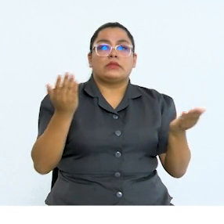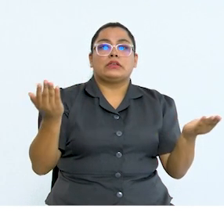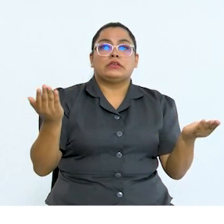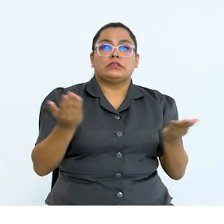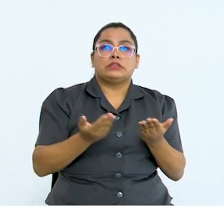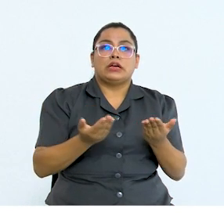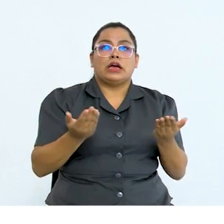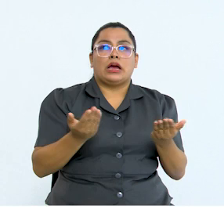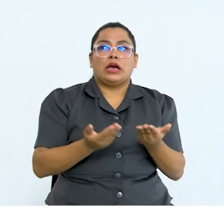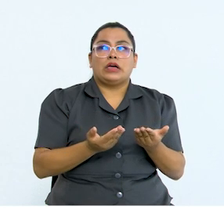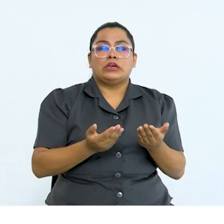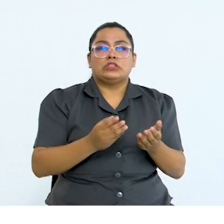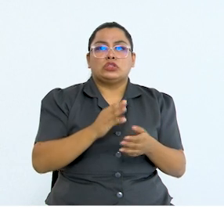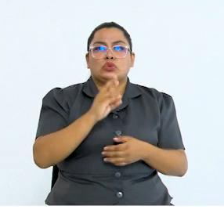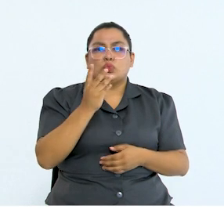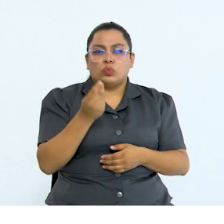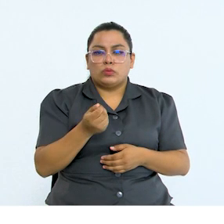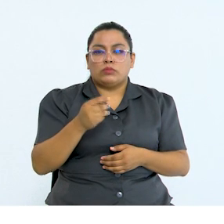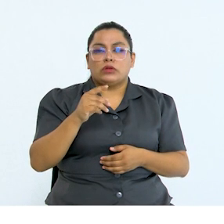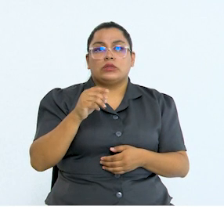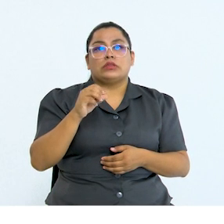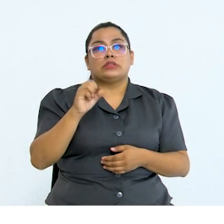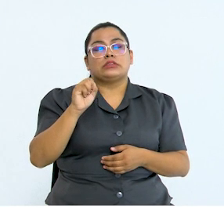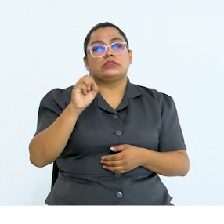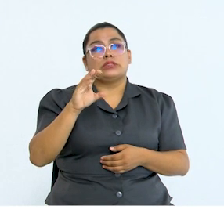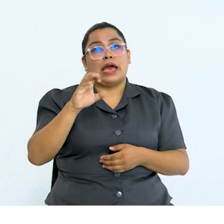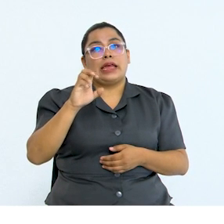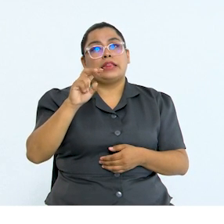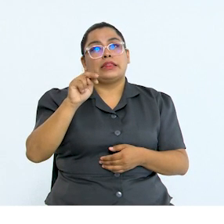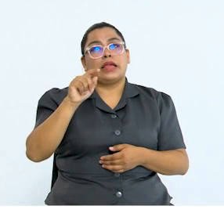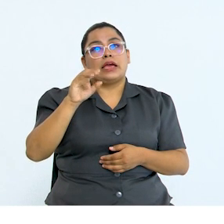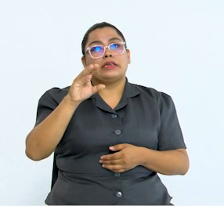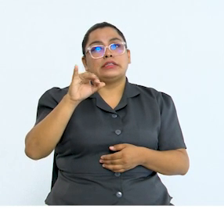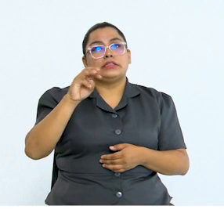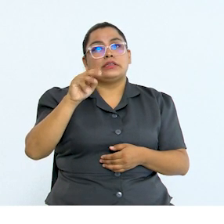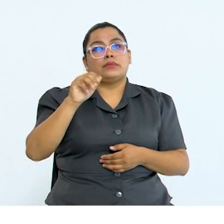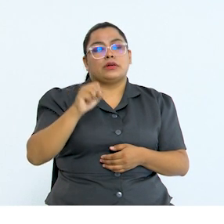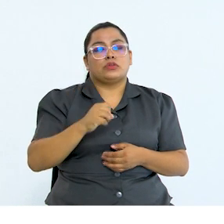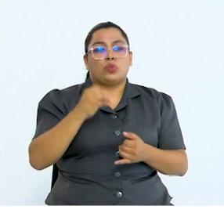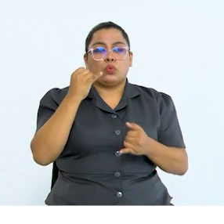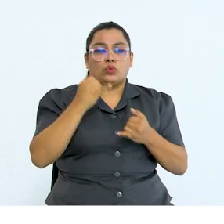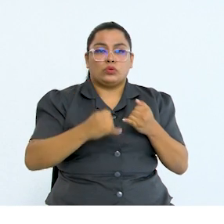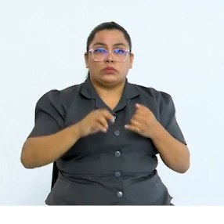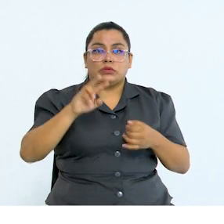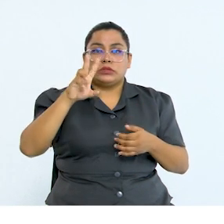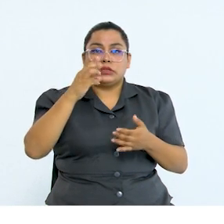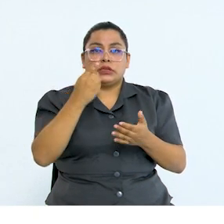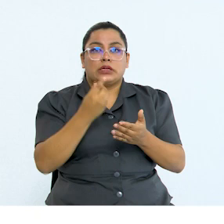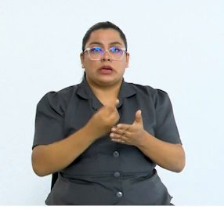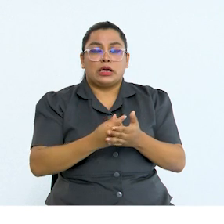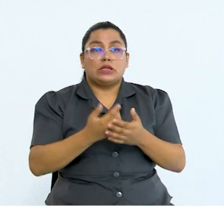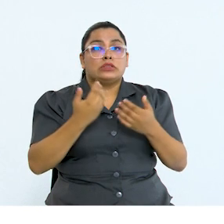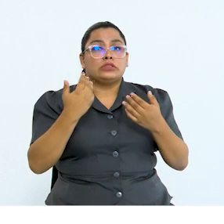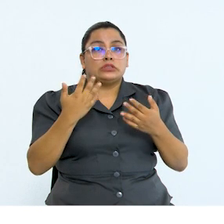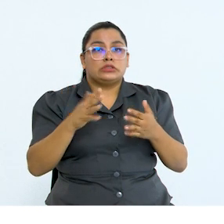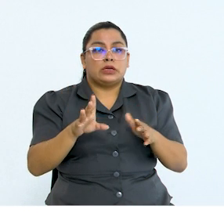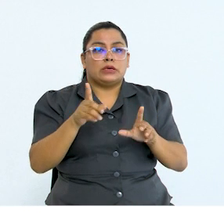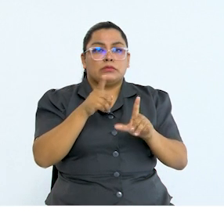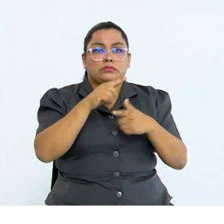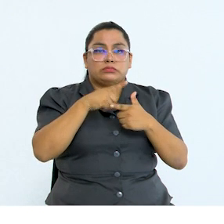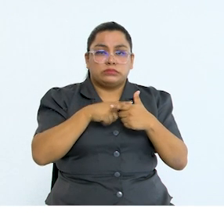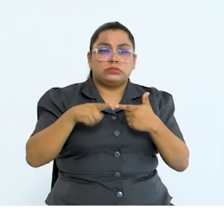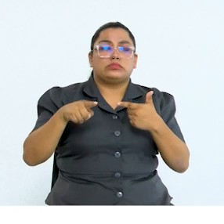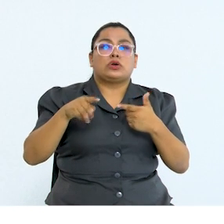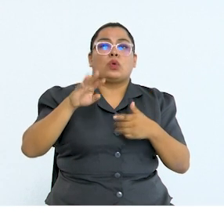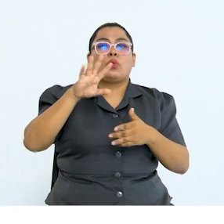las centésimas. Por otro lado, como en tercer grado se introdujeron las fracciones propias, en cuarto grado